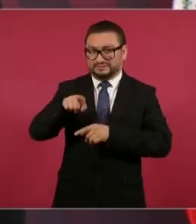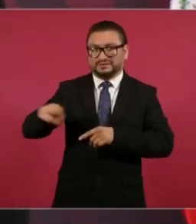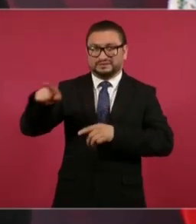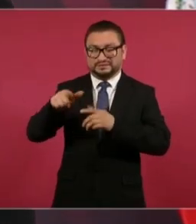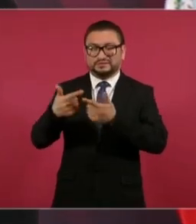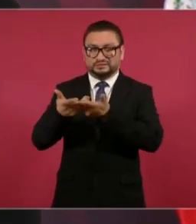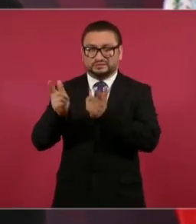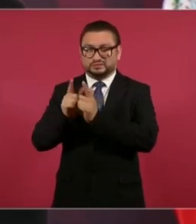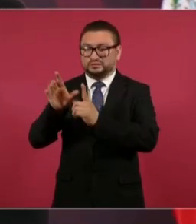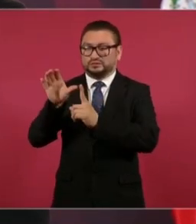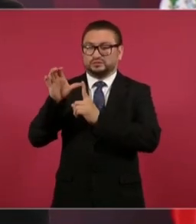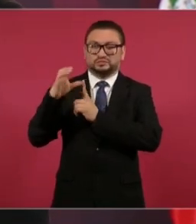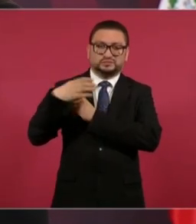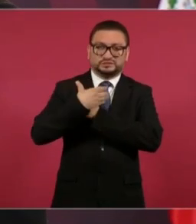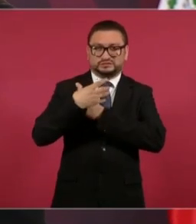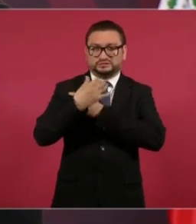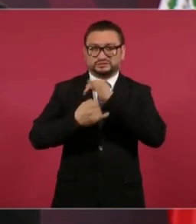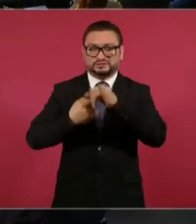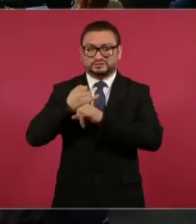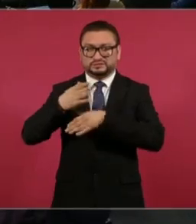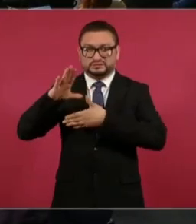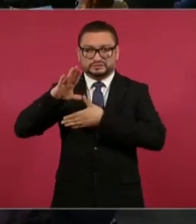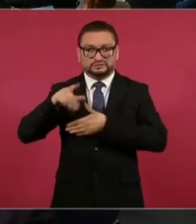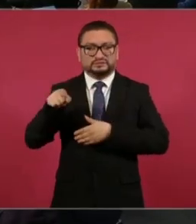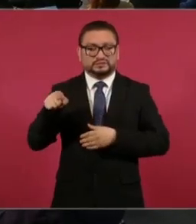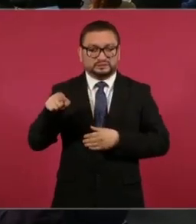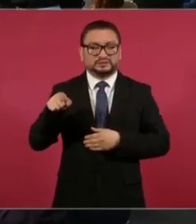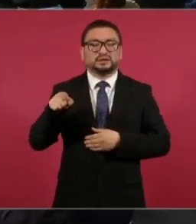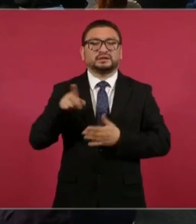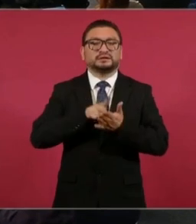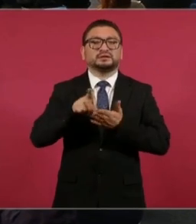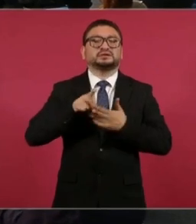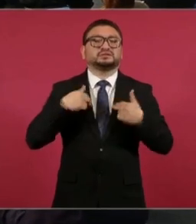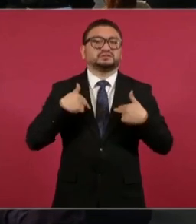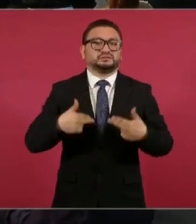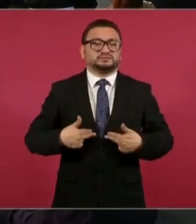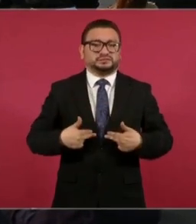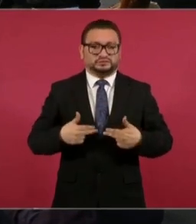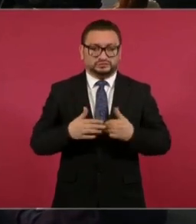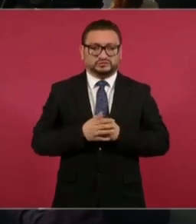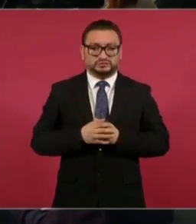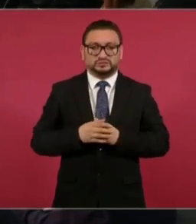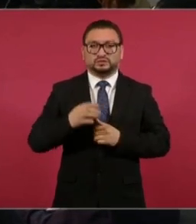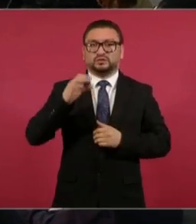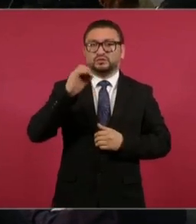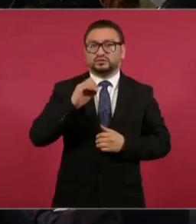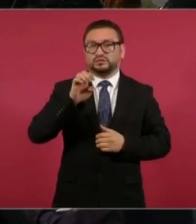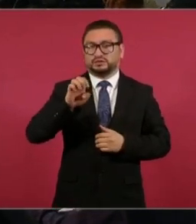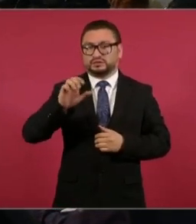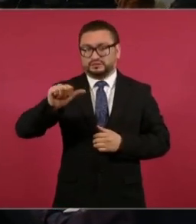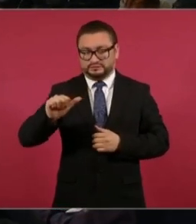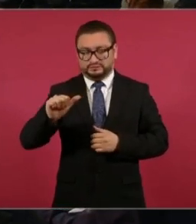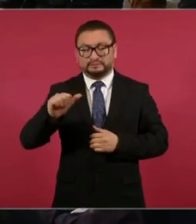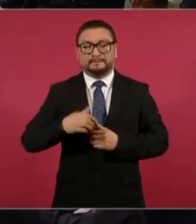Comisión Interamericana de Derechos Humanos es la